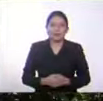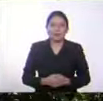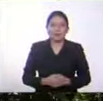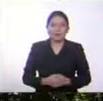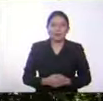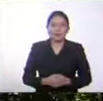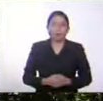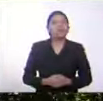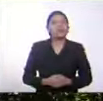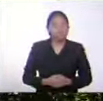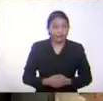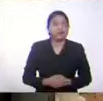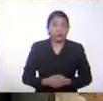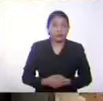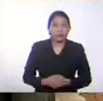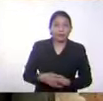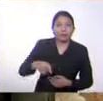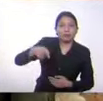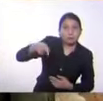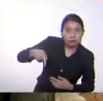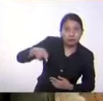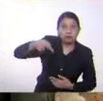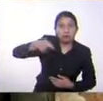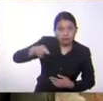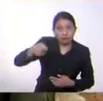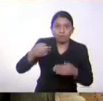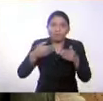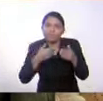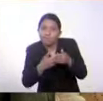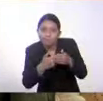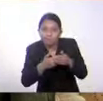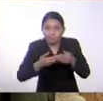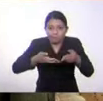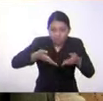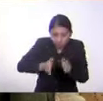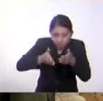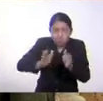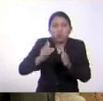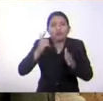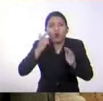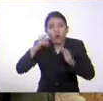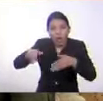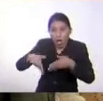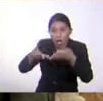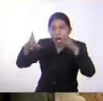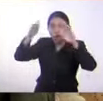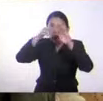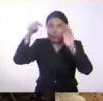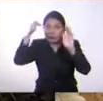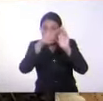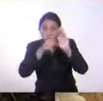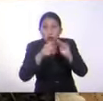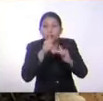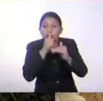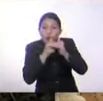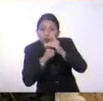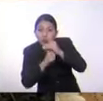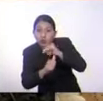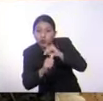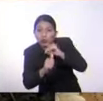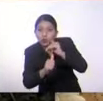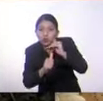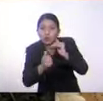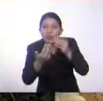Para tener crías, los coatíes se juntan en las copas de los árboles. Pues es allí donde las hembras construyen